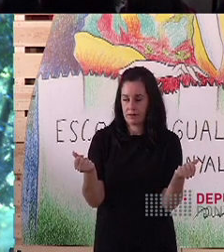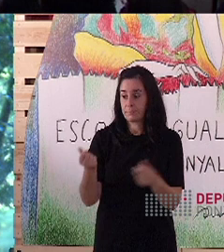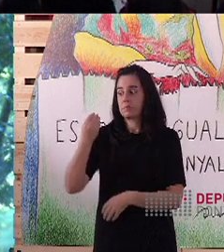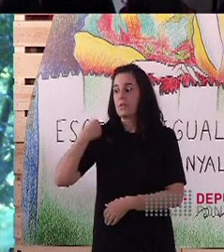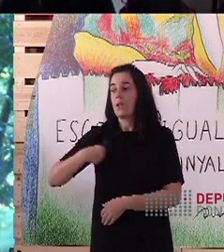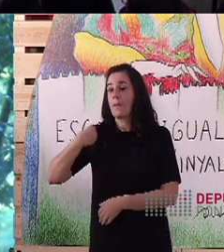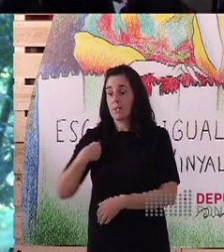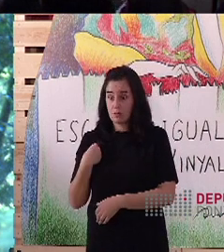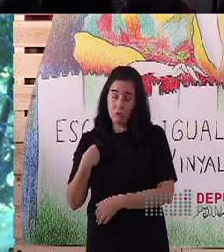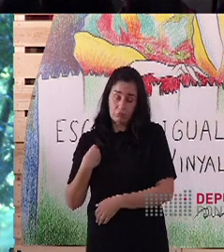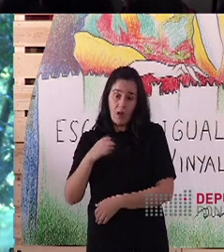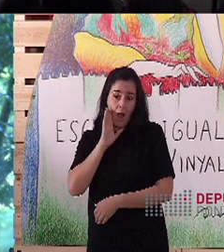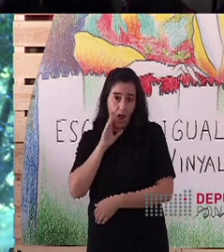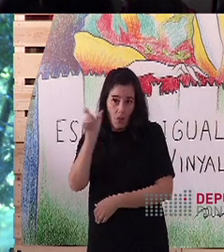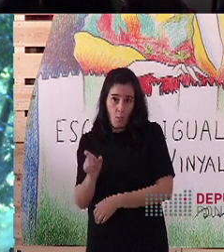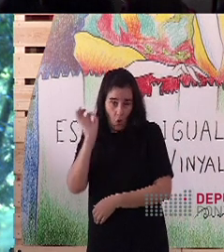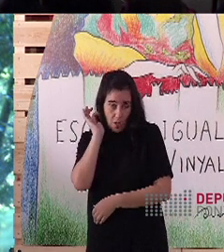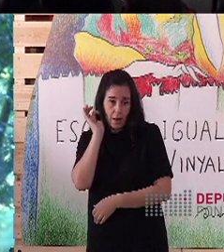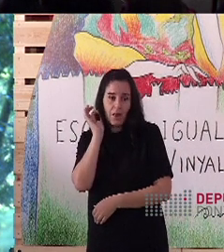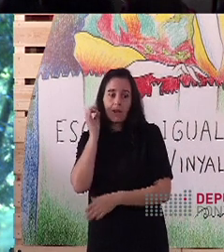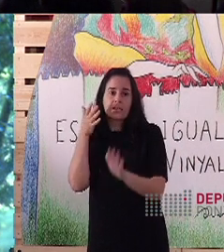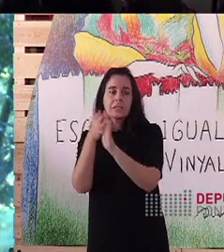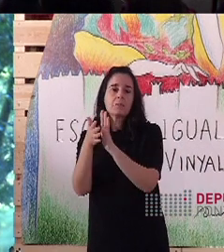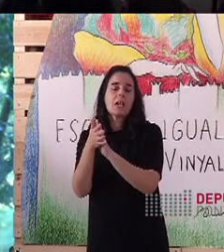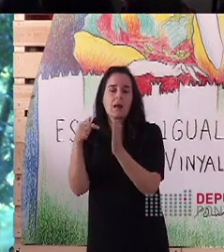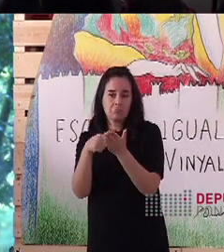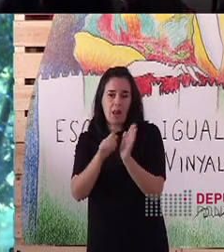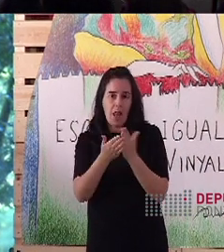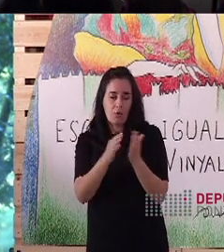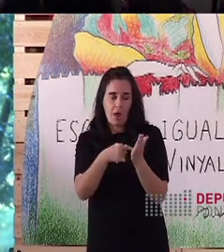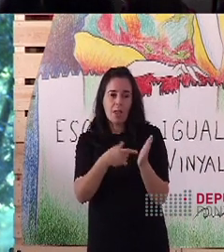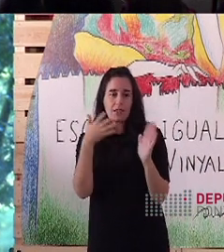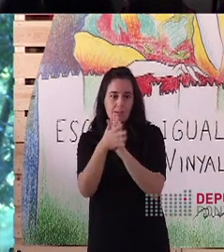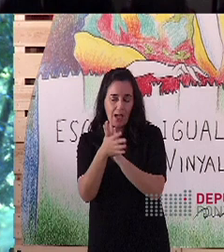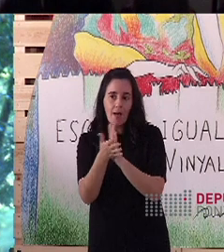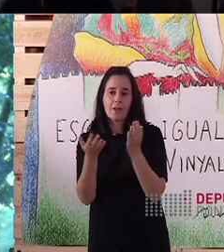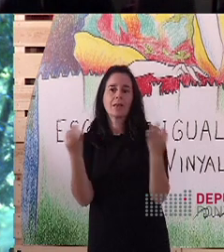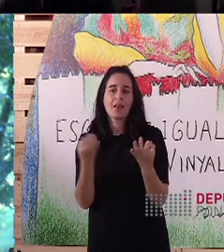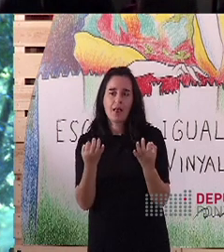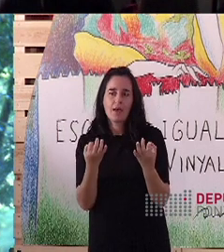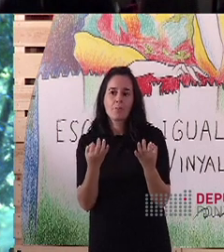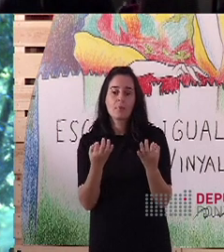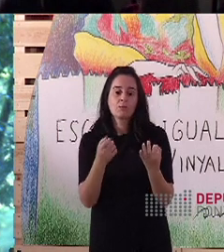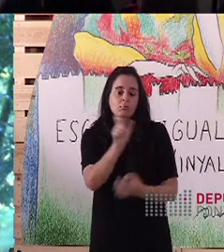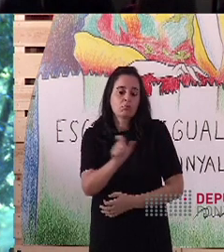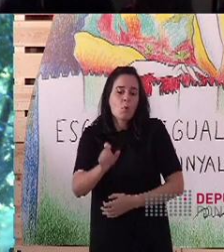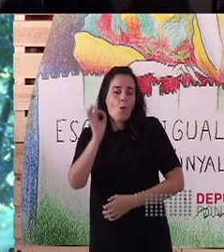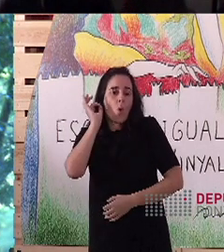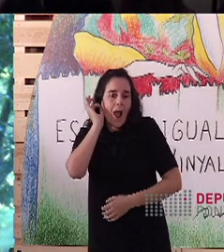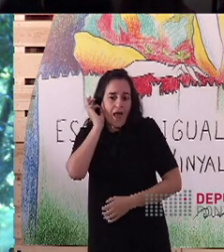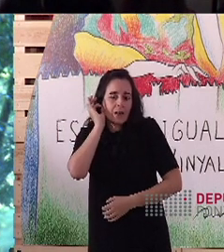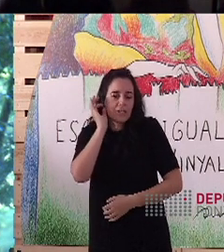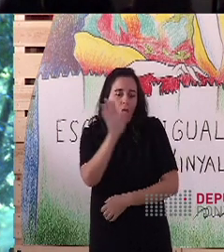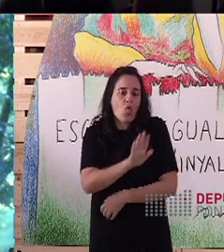cuenta, precisamente, es cómo estas mujeres de algunas partes de India, que